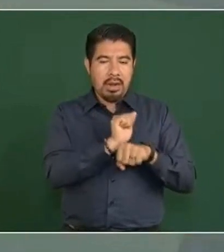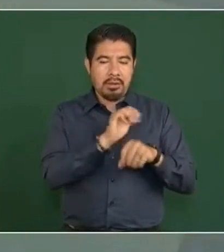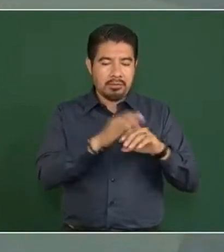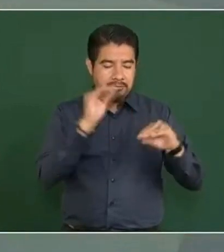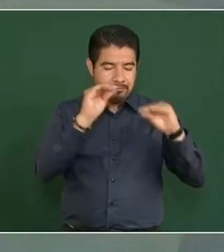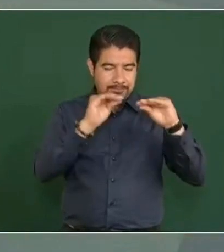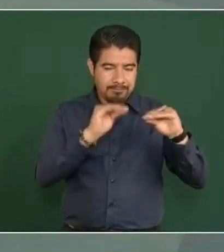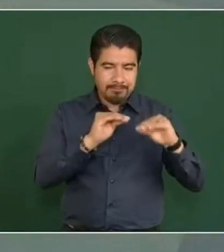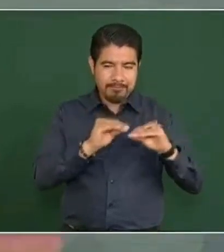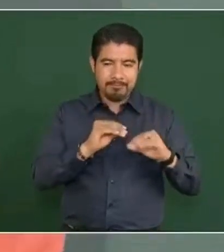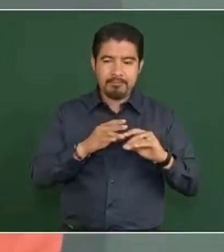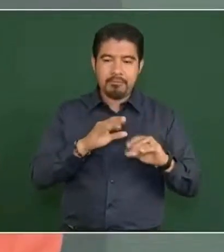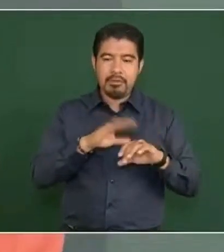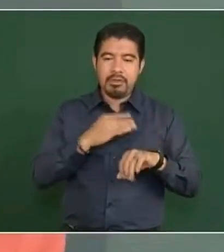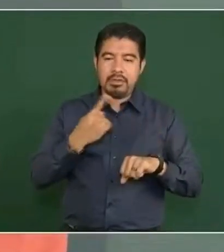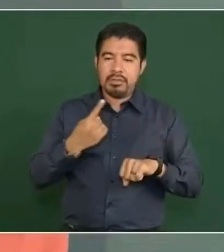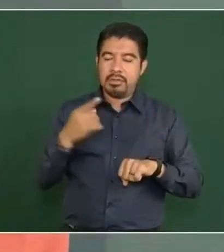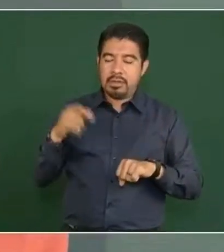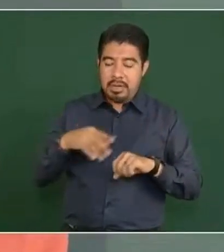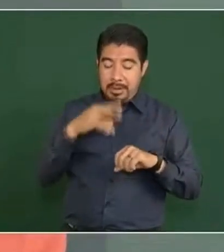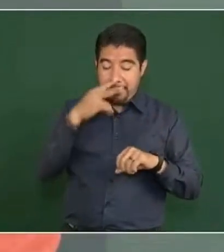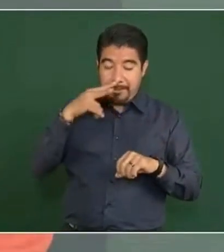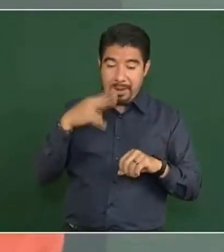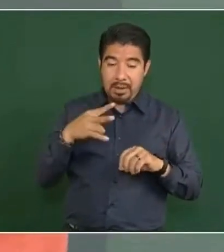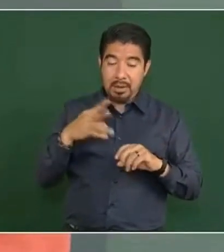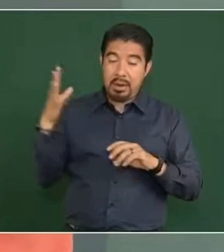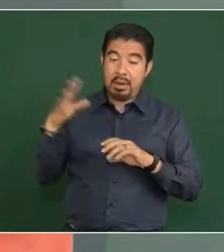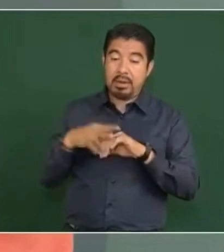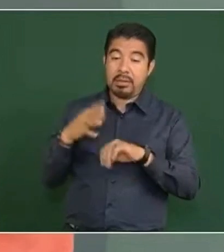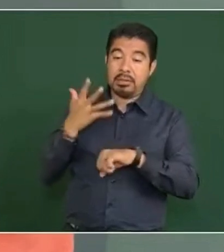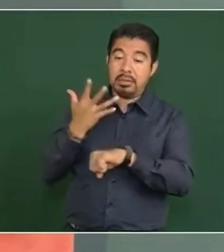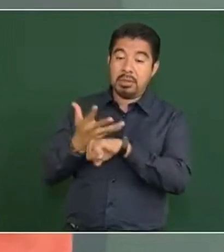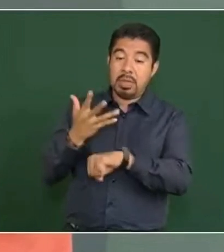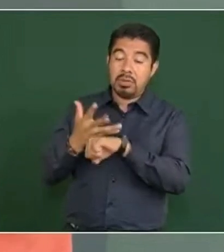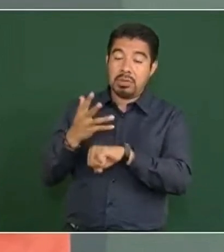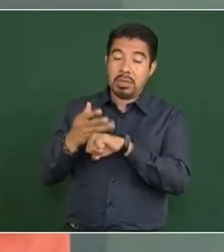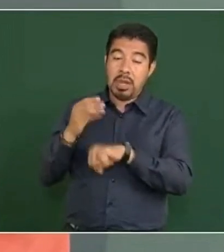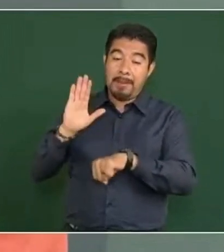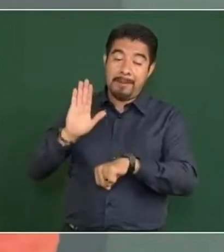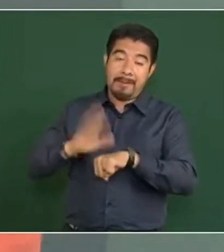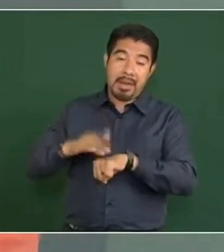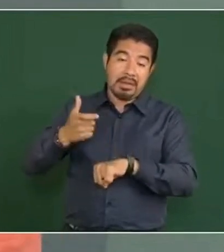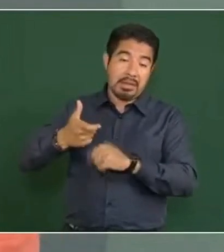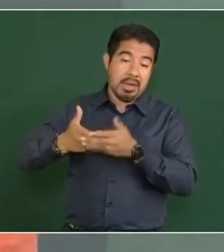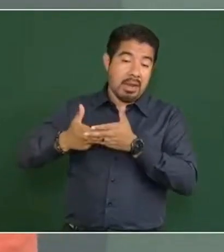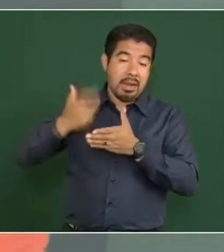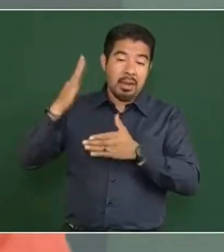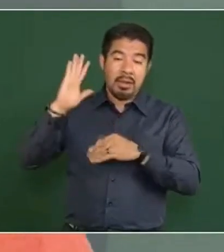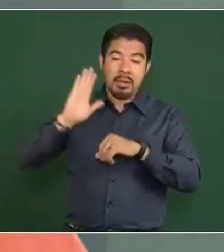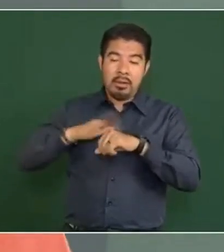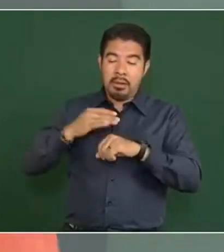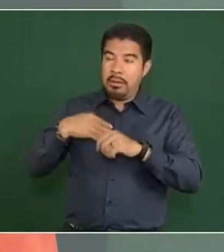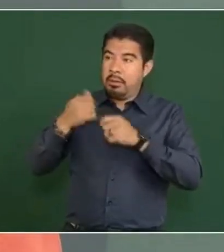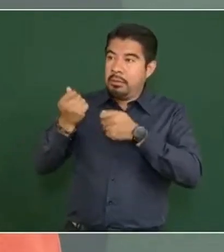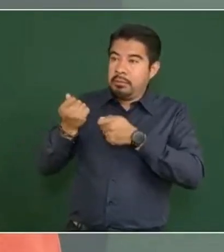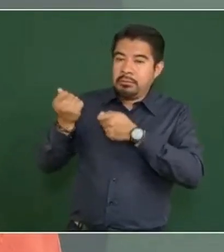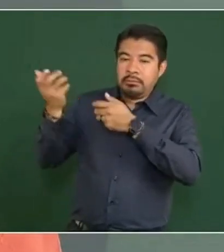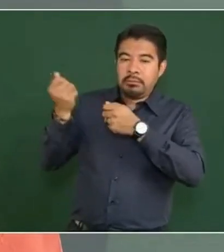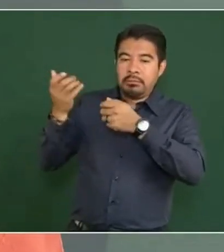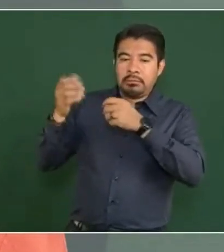un coche en Estados Unidos valdría mucho más de lo que le cuesta ahora